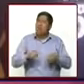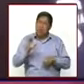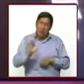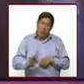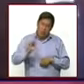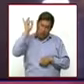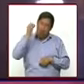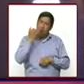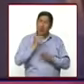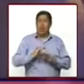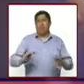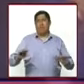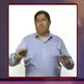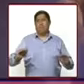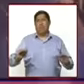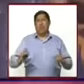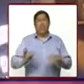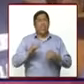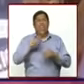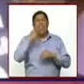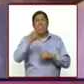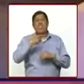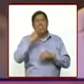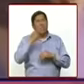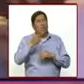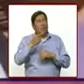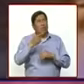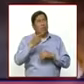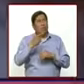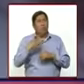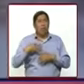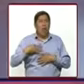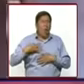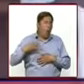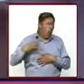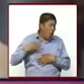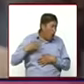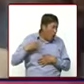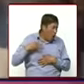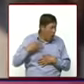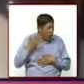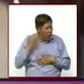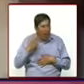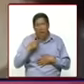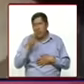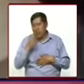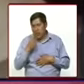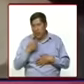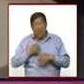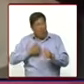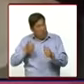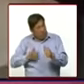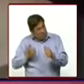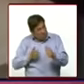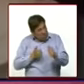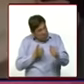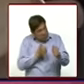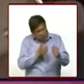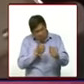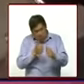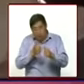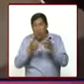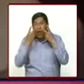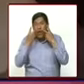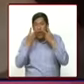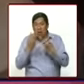encontrar a estas menores de edad. Se decía que estaban en el trópico de Cochabamba, han hecho el seguimiento, la policía se las